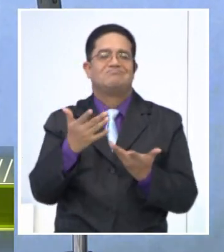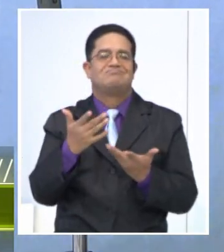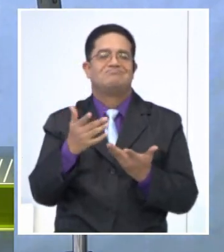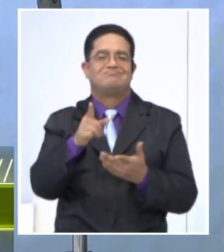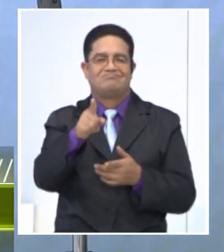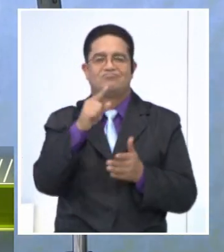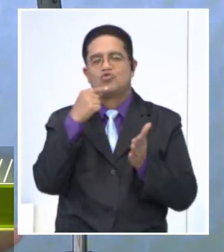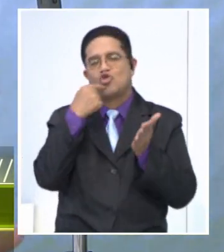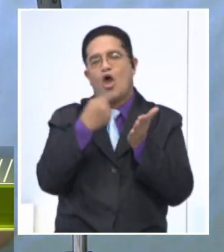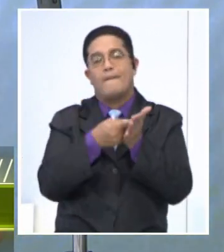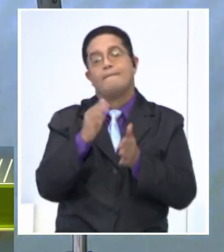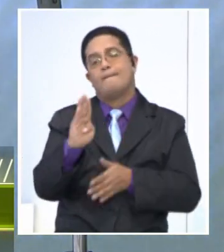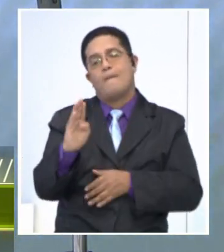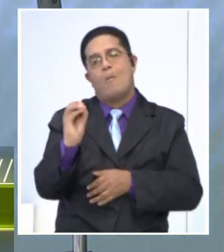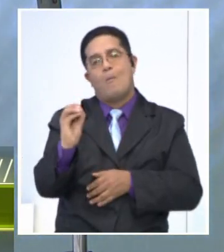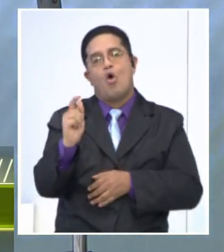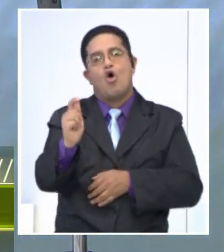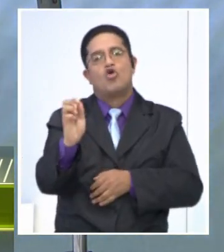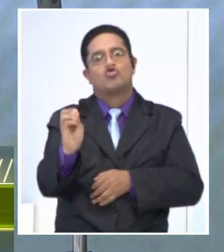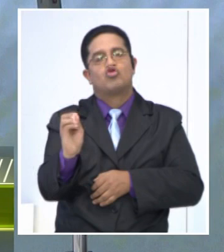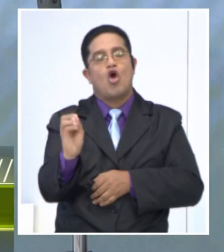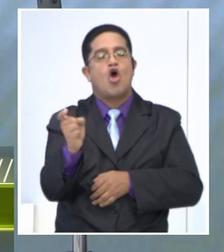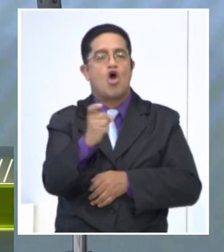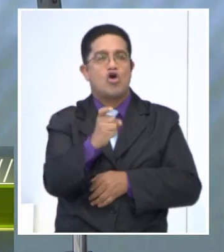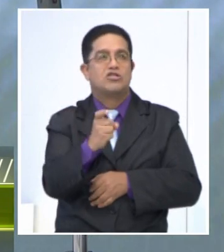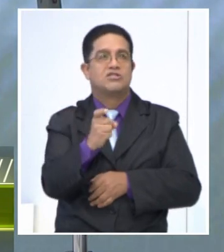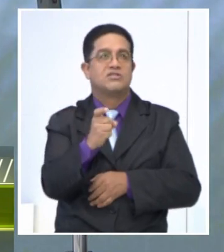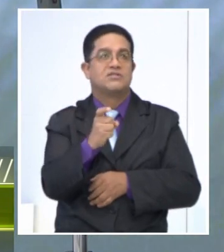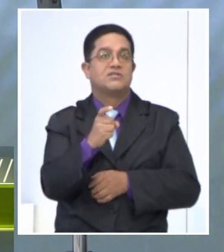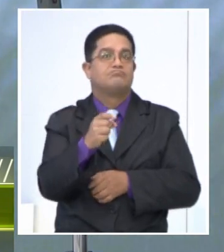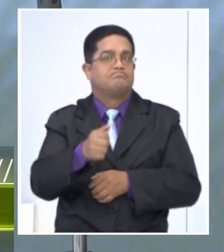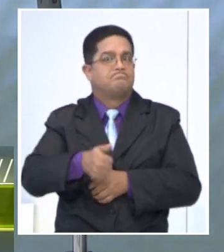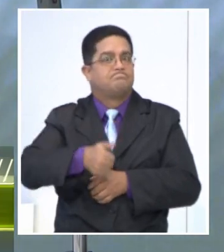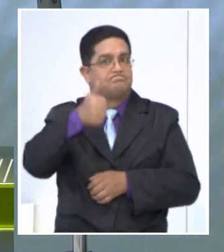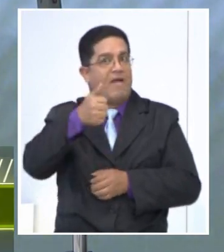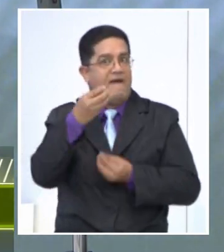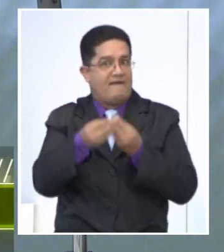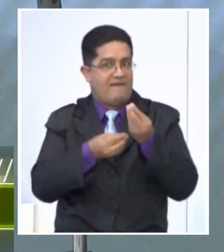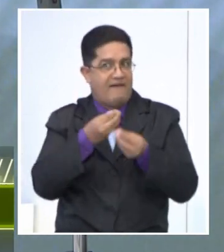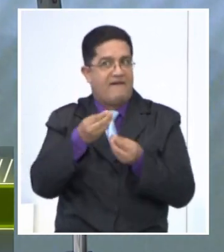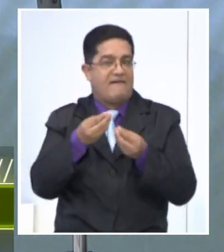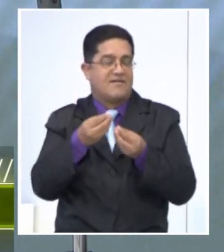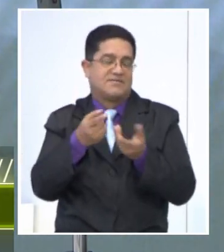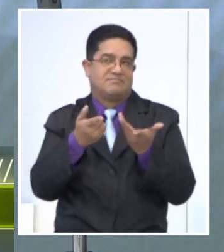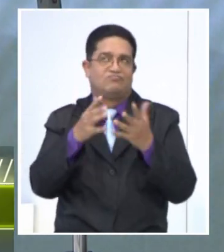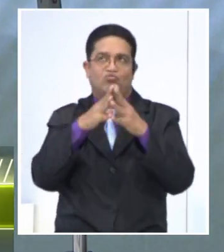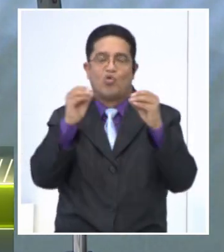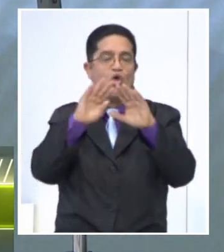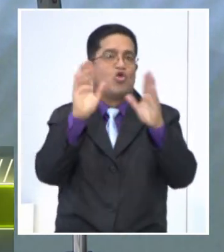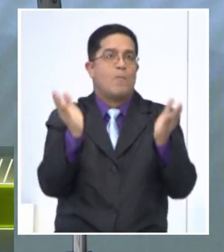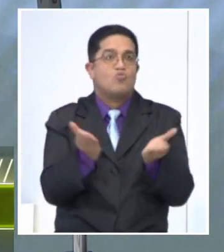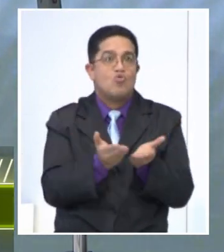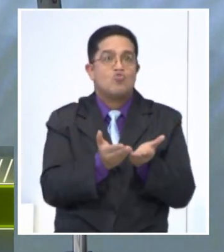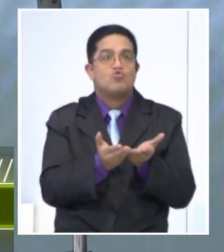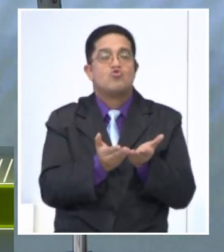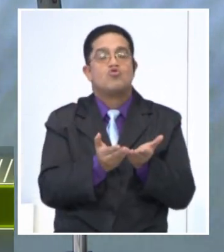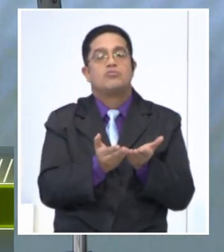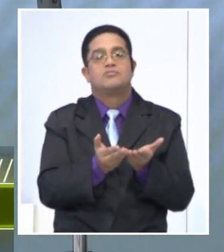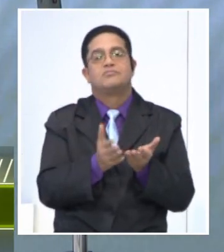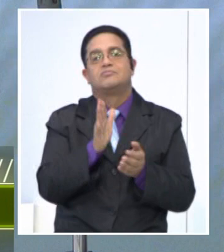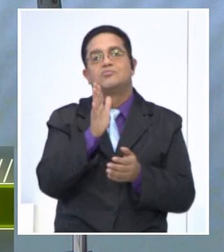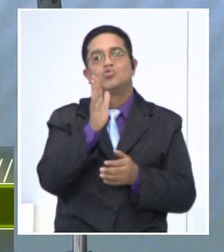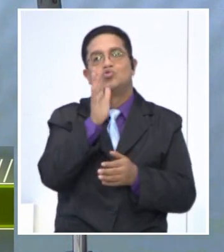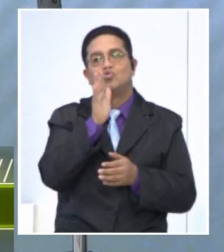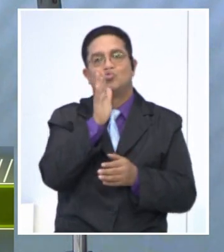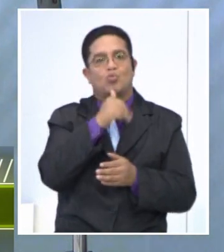de procedimientos estéticos mínimamente invasivos más realizado a nivel mundial, estadísticamente sigue llevando la batuta, no hay quien lo